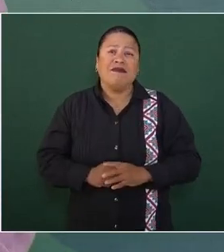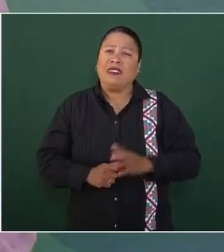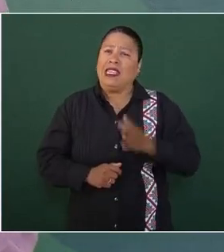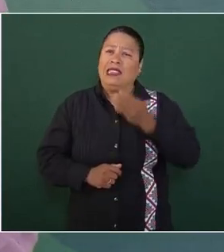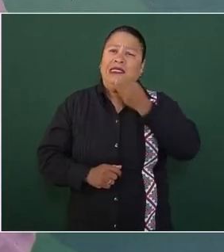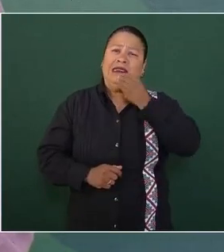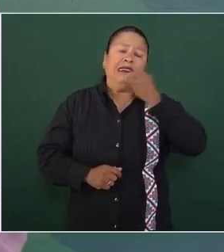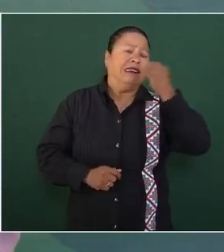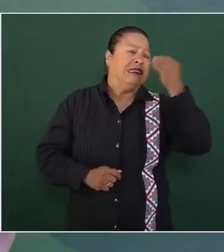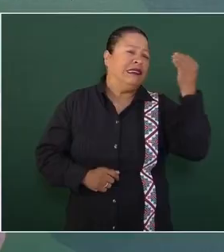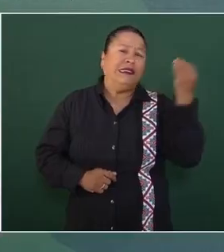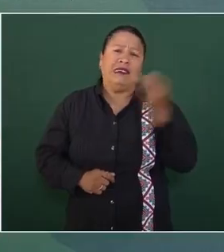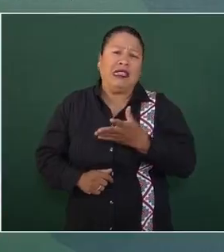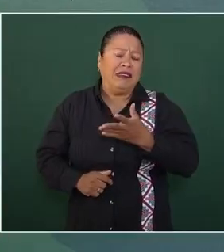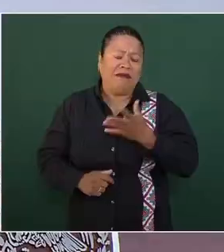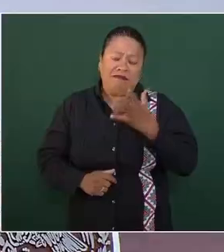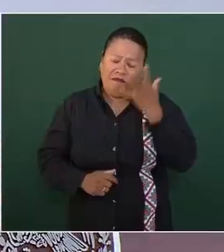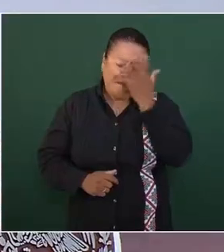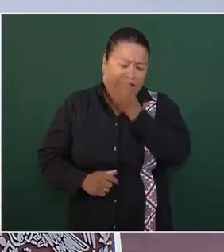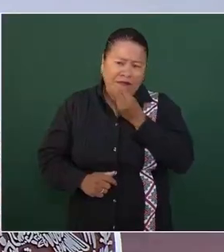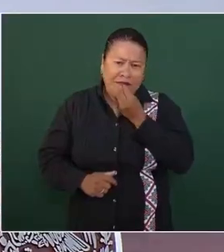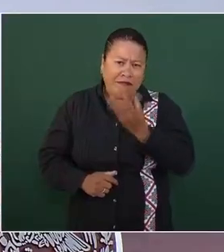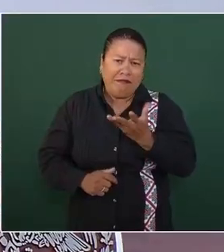fantástico fascinante